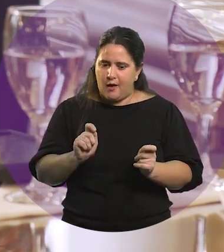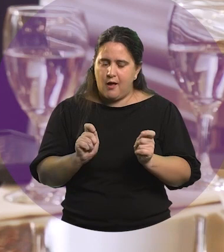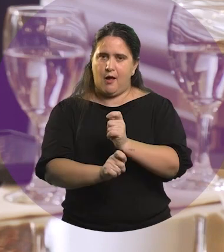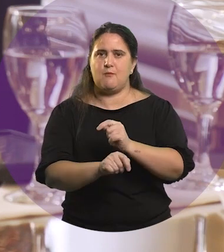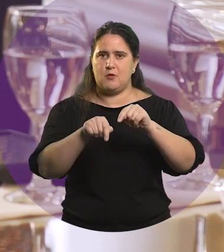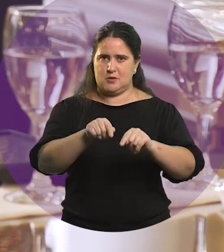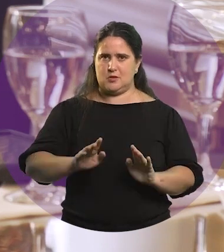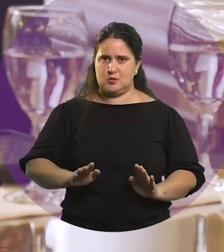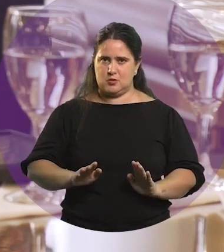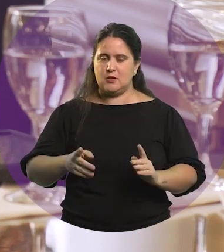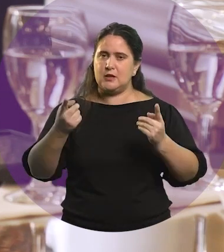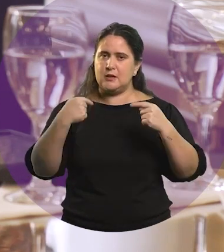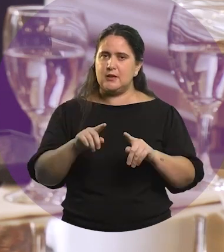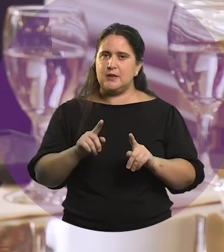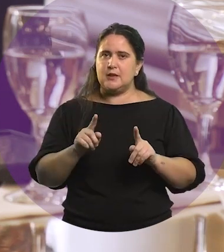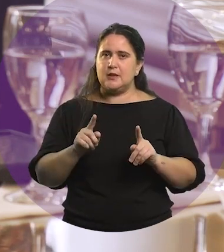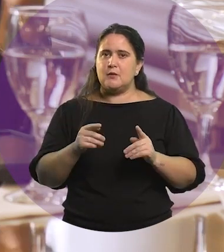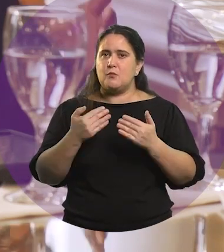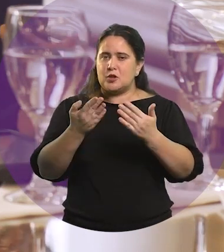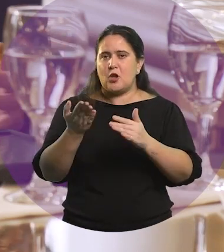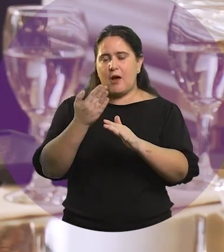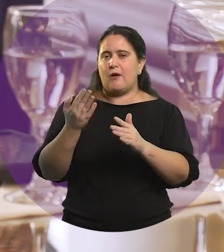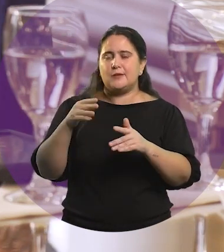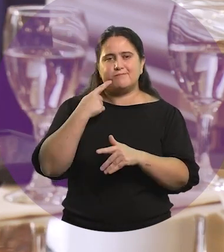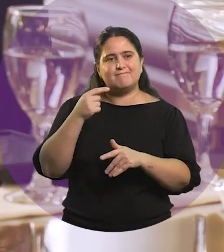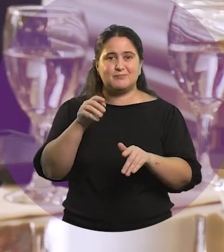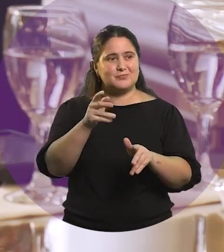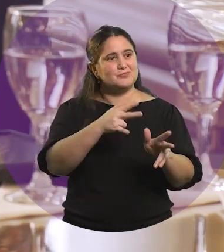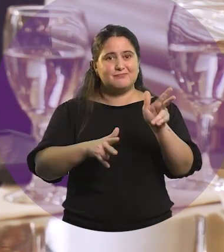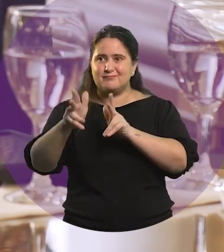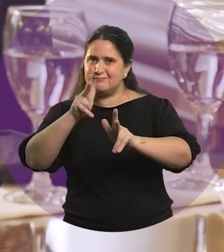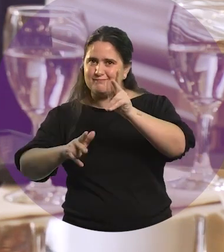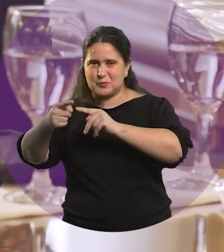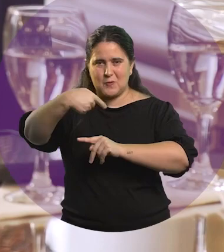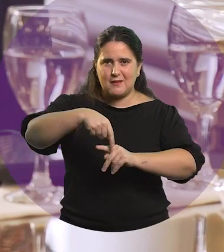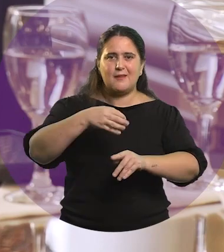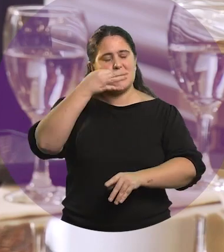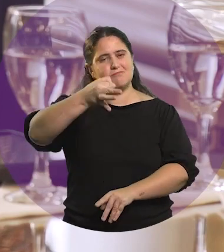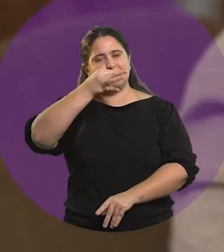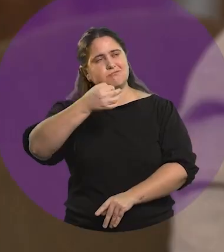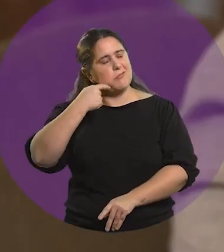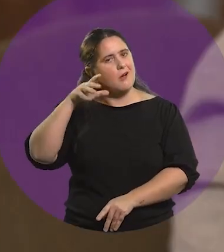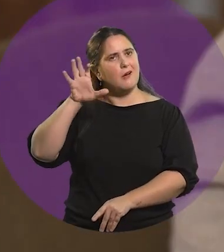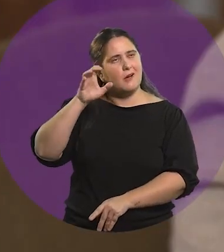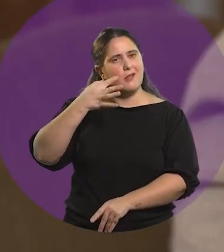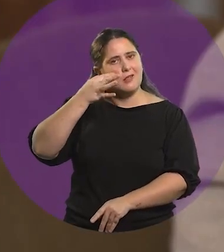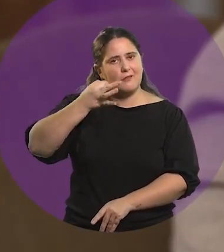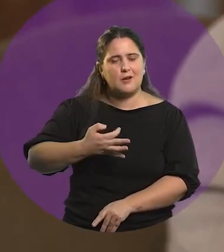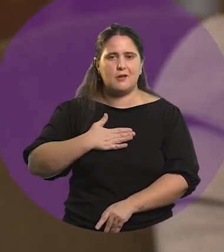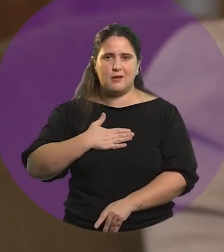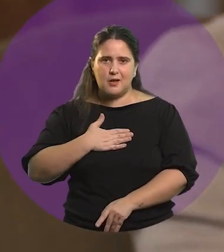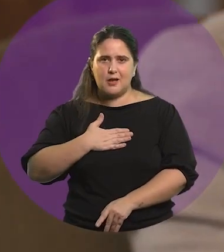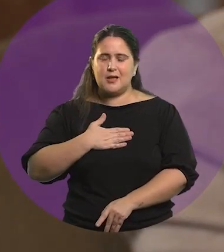eso cambiara. Entonces hoy, escuchándolos, creo que